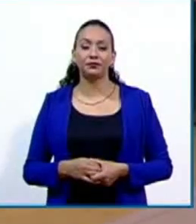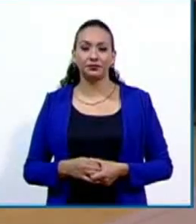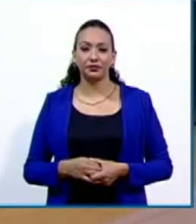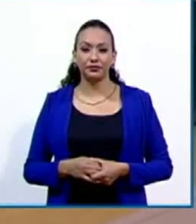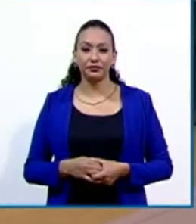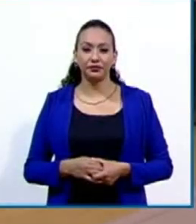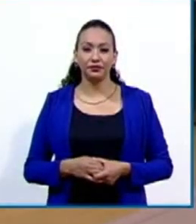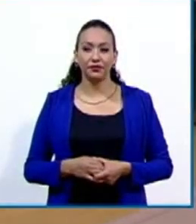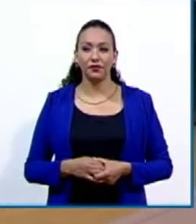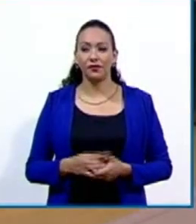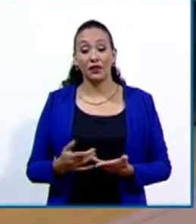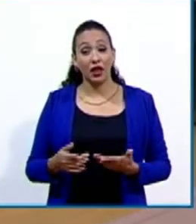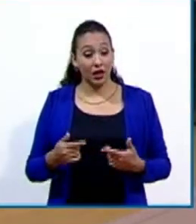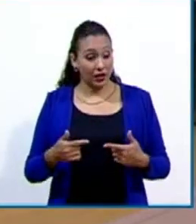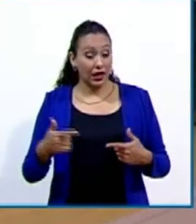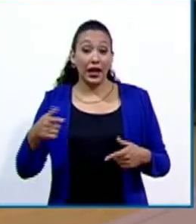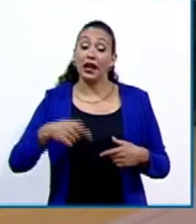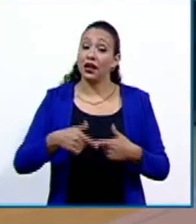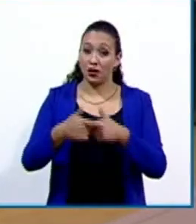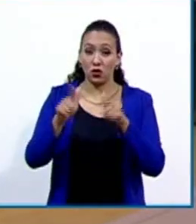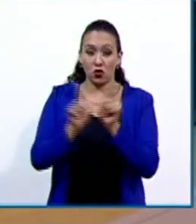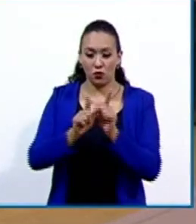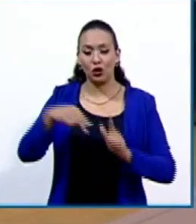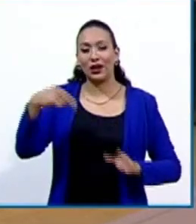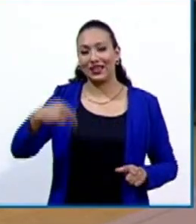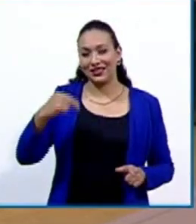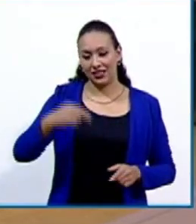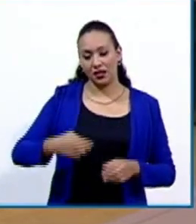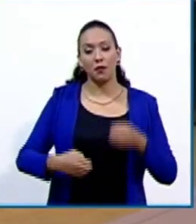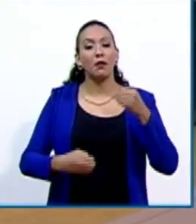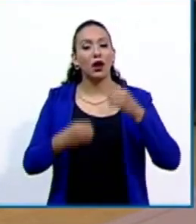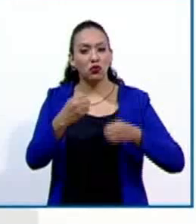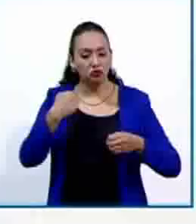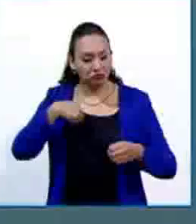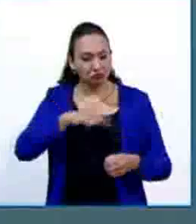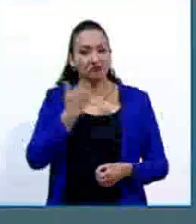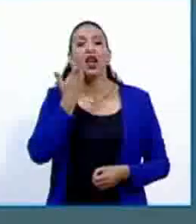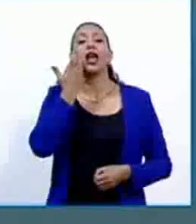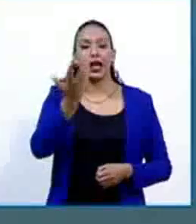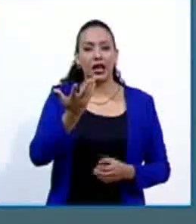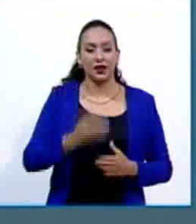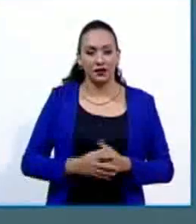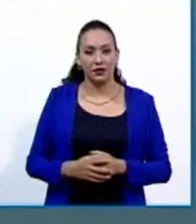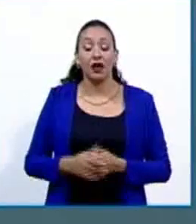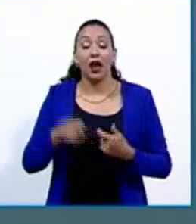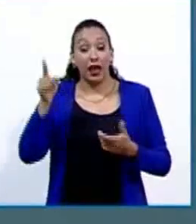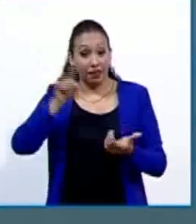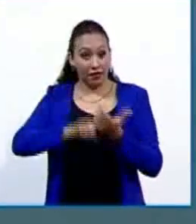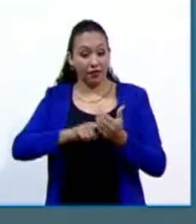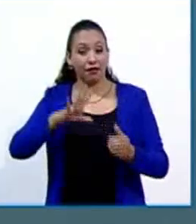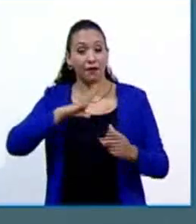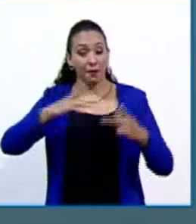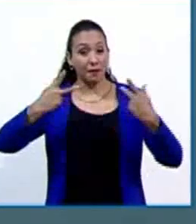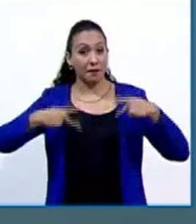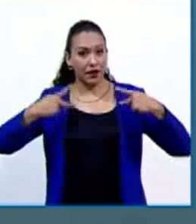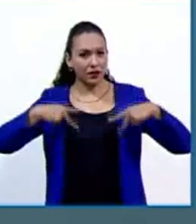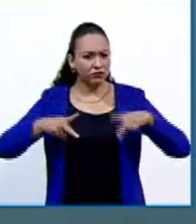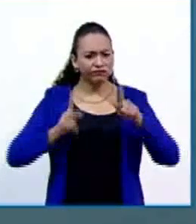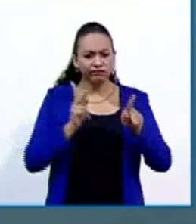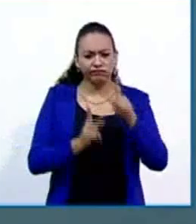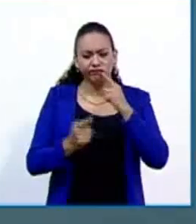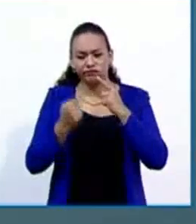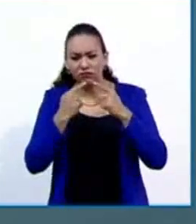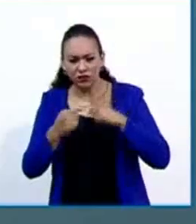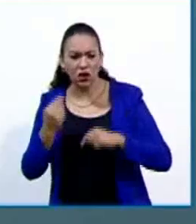Y el colectivo La Justicia que Queremos, conformado por diversas organizaciones y personas que abogan por una justicia eficiente, publicó